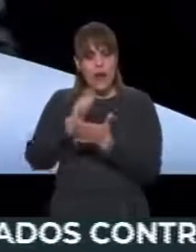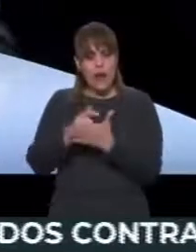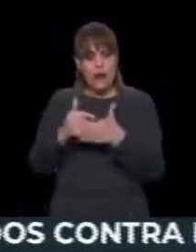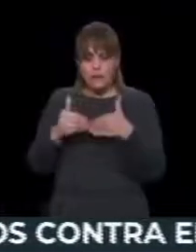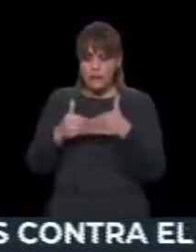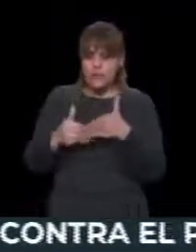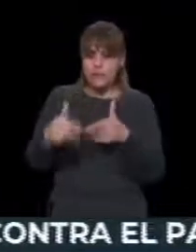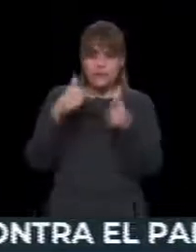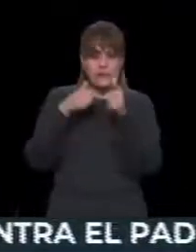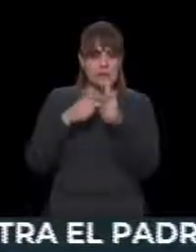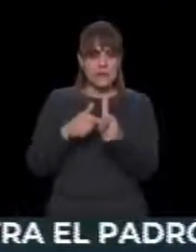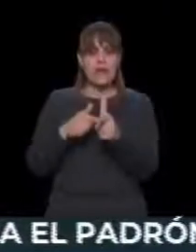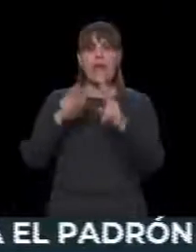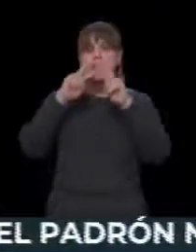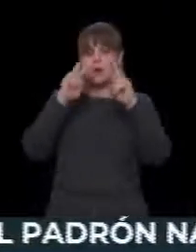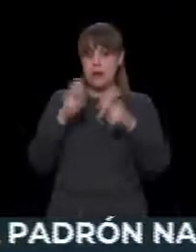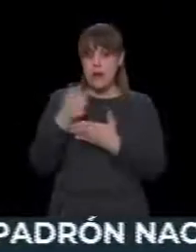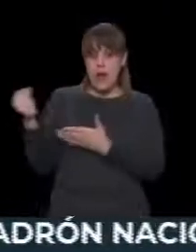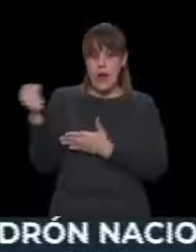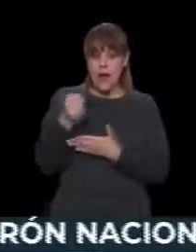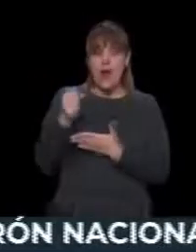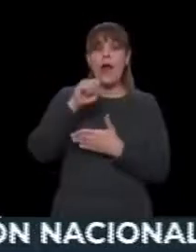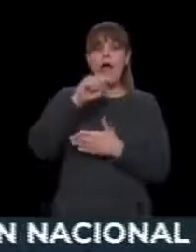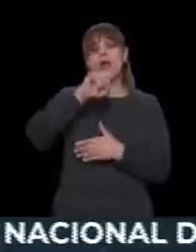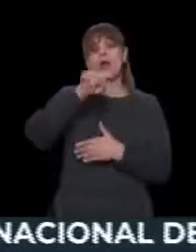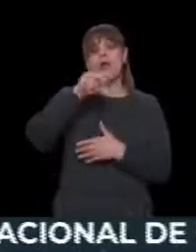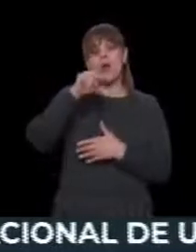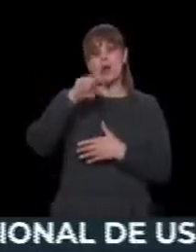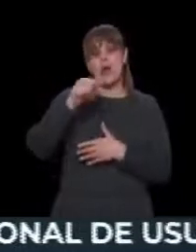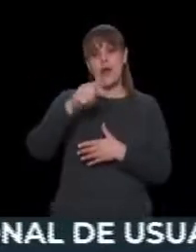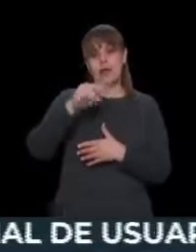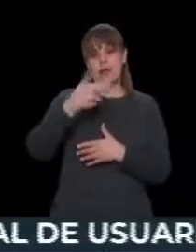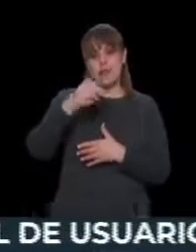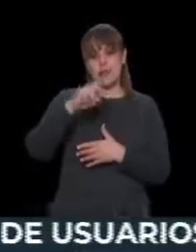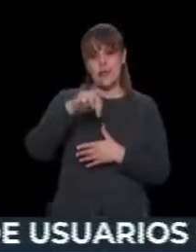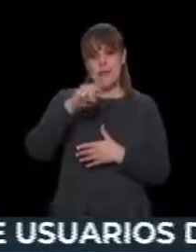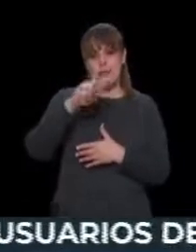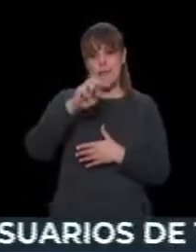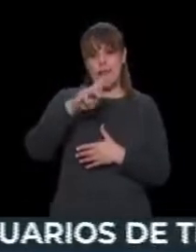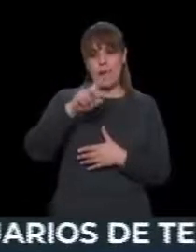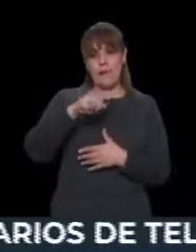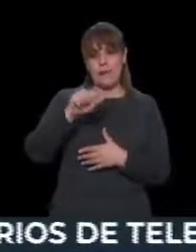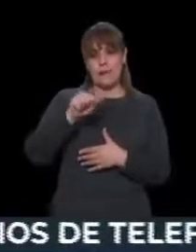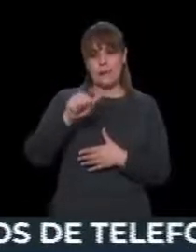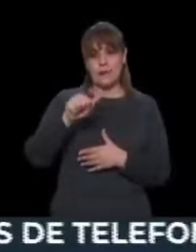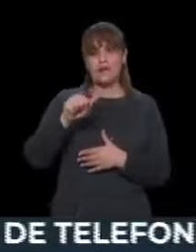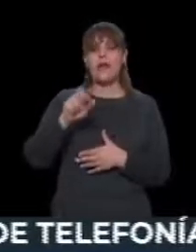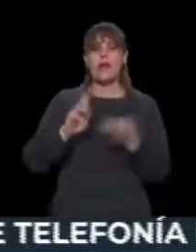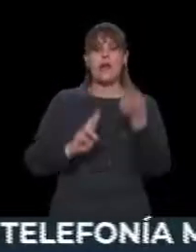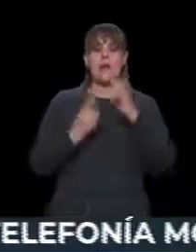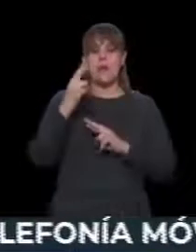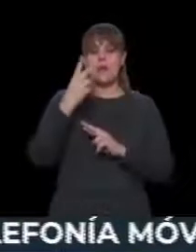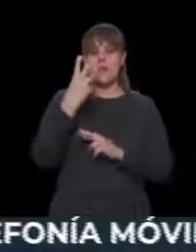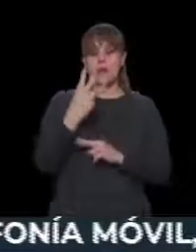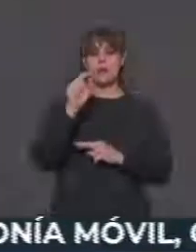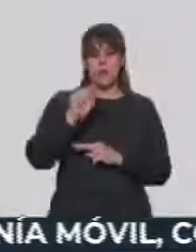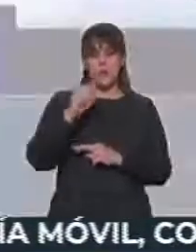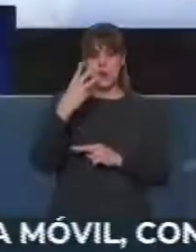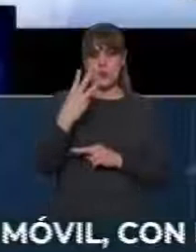este tema pues nos acompaña Jonathan Pérez, director de Revolución 3.0, como cada